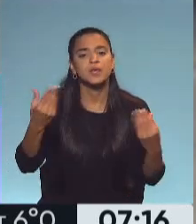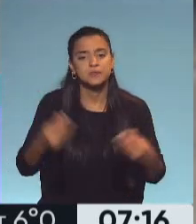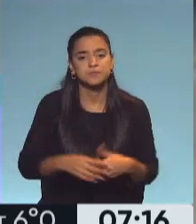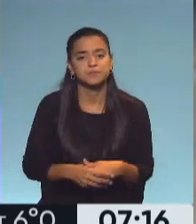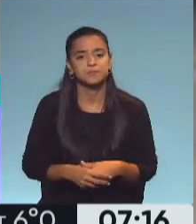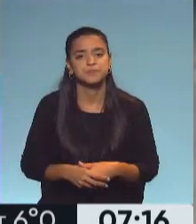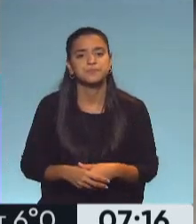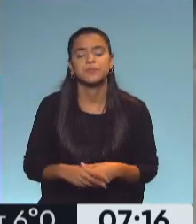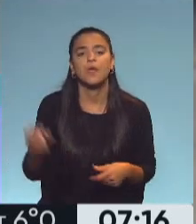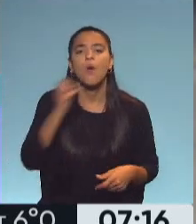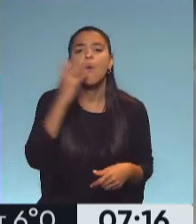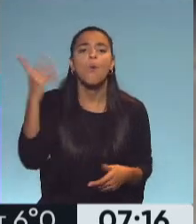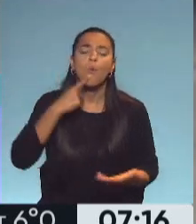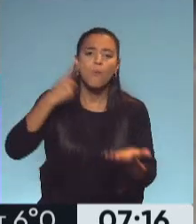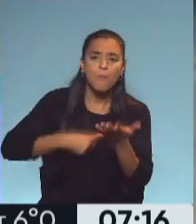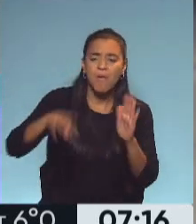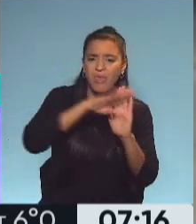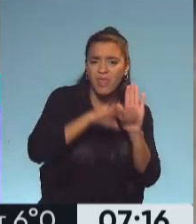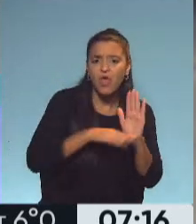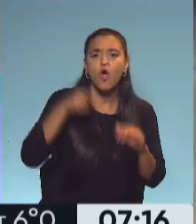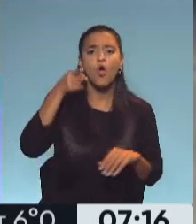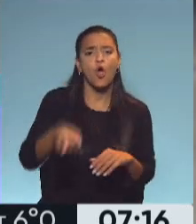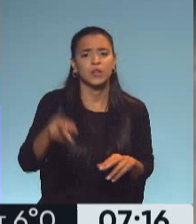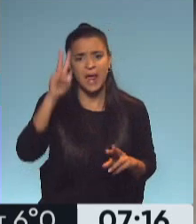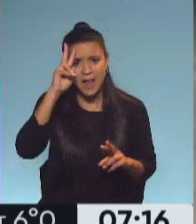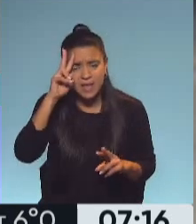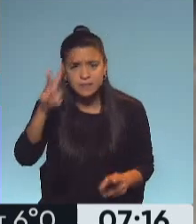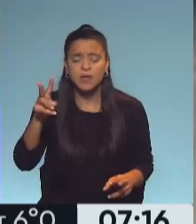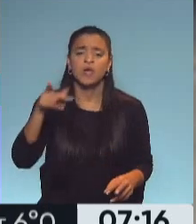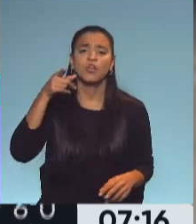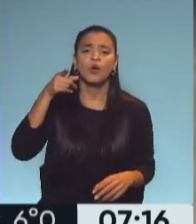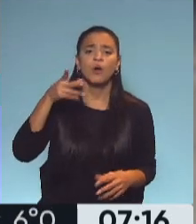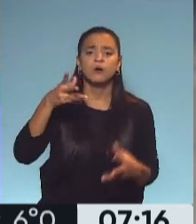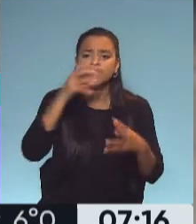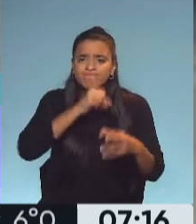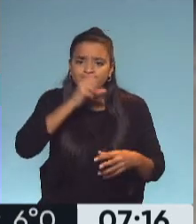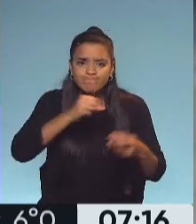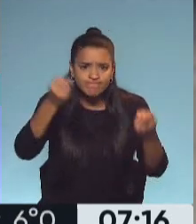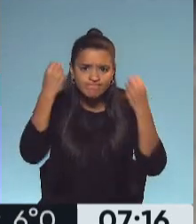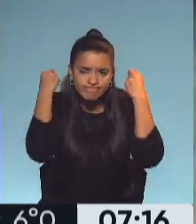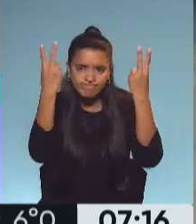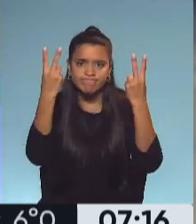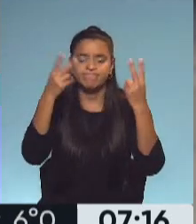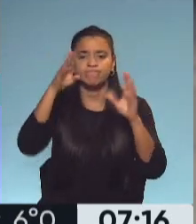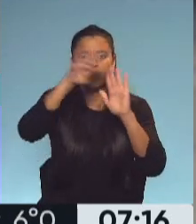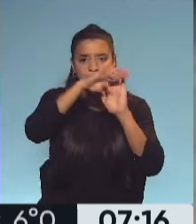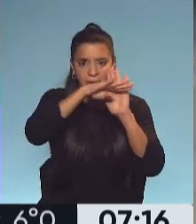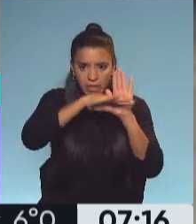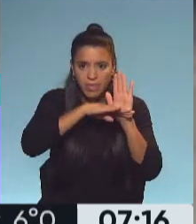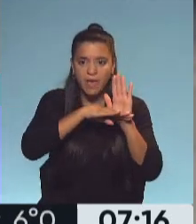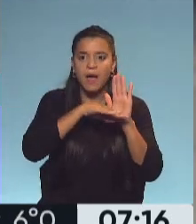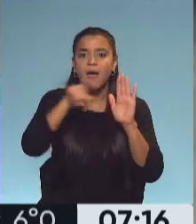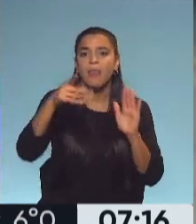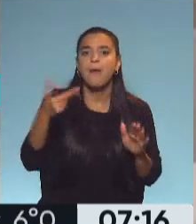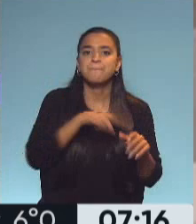que cualquier medida que atente contra el respeto, cualquier resistencia a las medidas implementadas